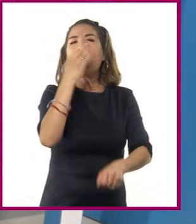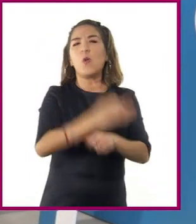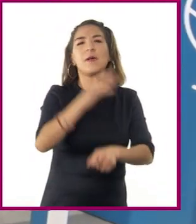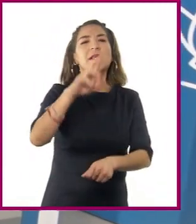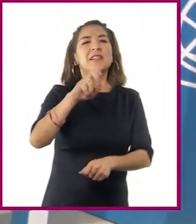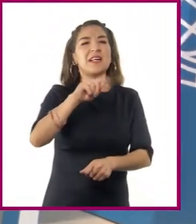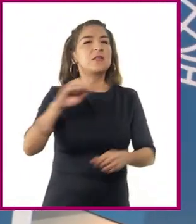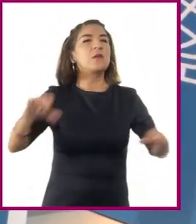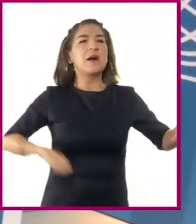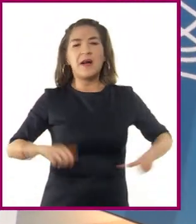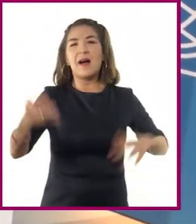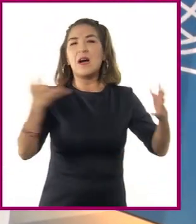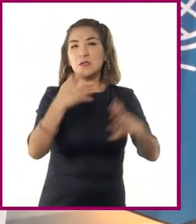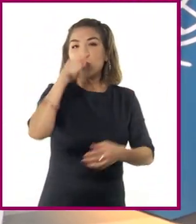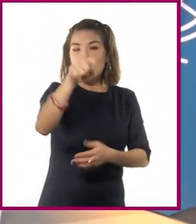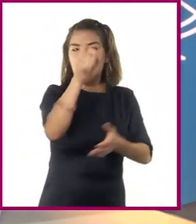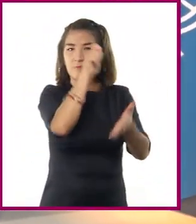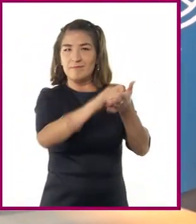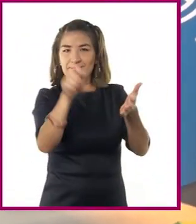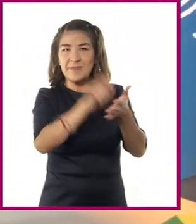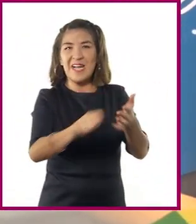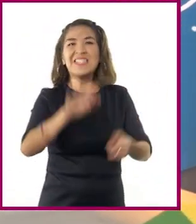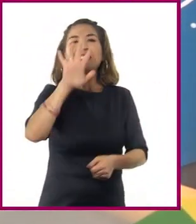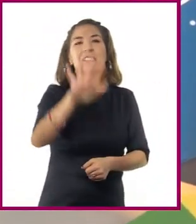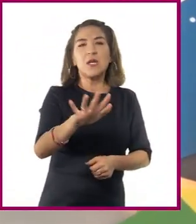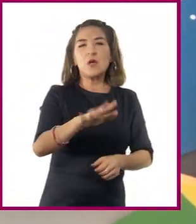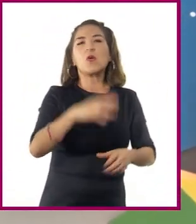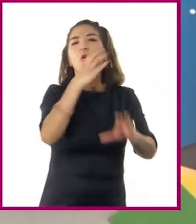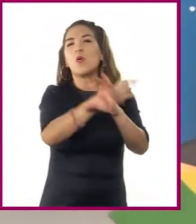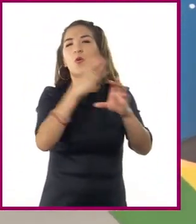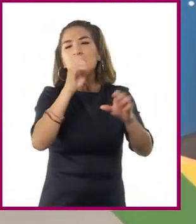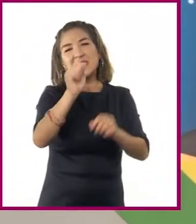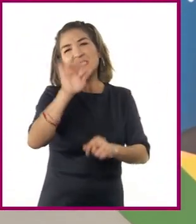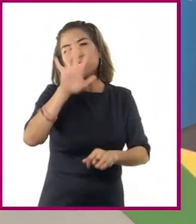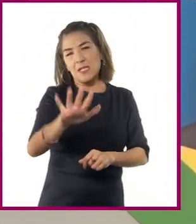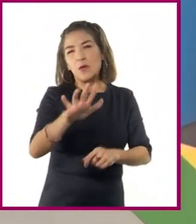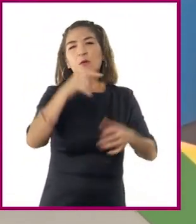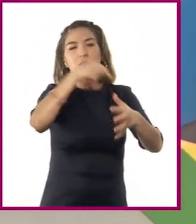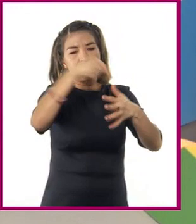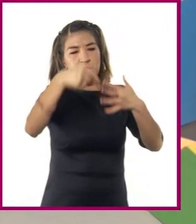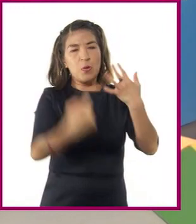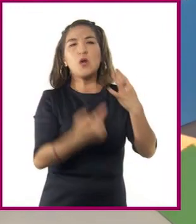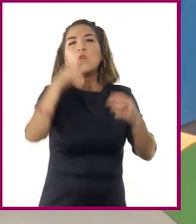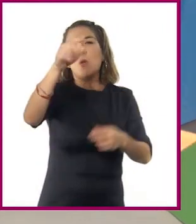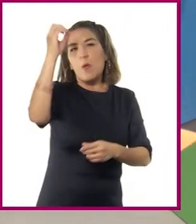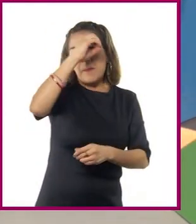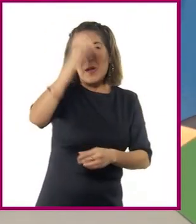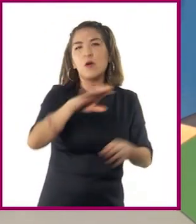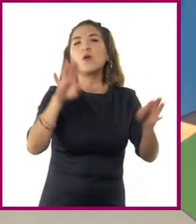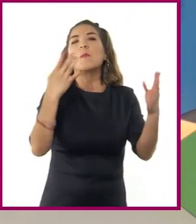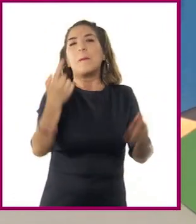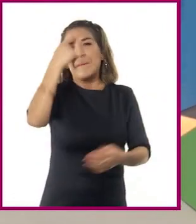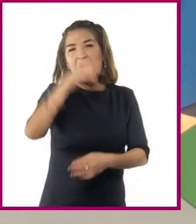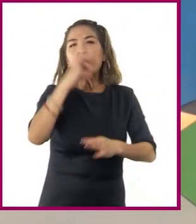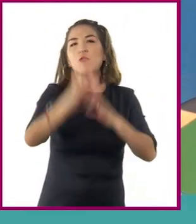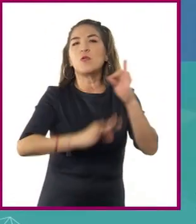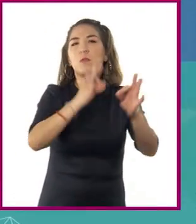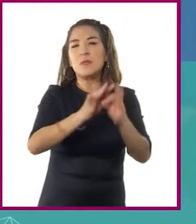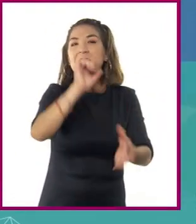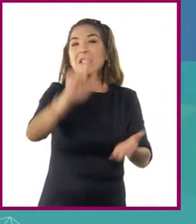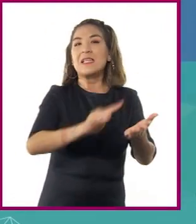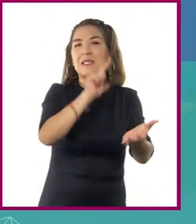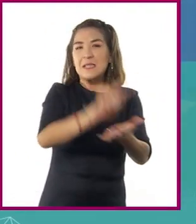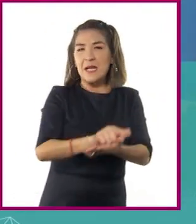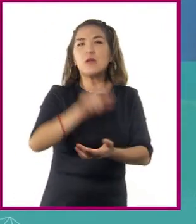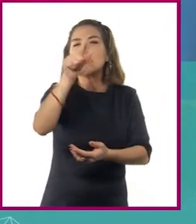sesión es que escriban al menos 5 argumentos sobre la importancia de cumplir las leyes dentro de un Estado de Derecho.